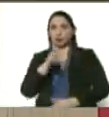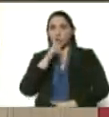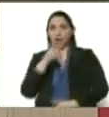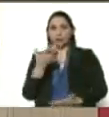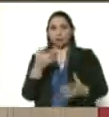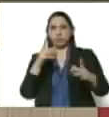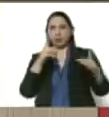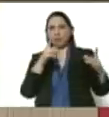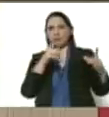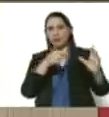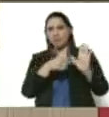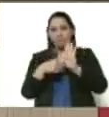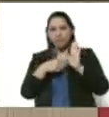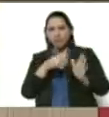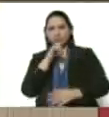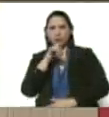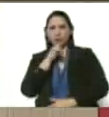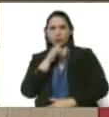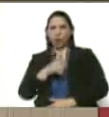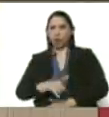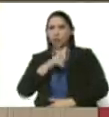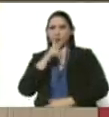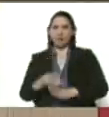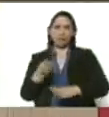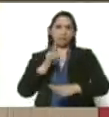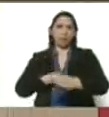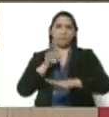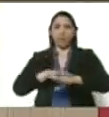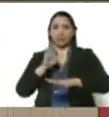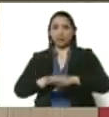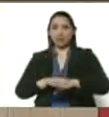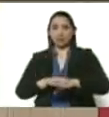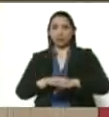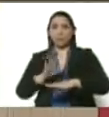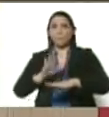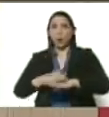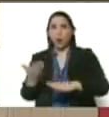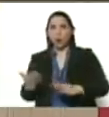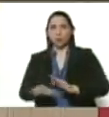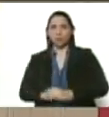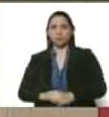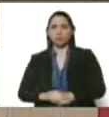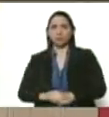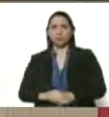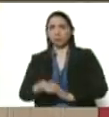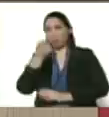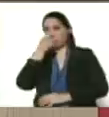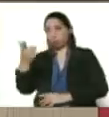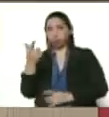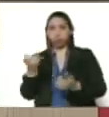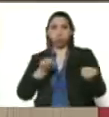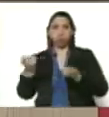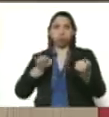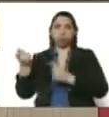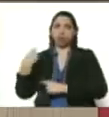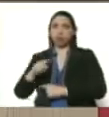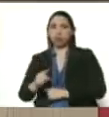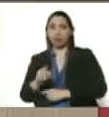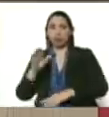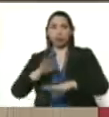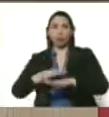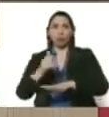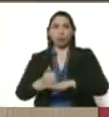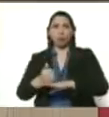imágenes dantescas de lo que está ocurriendo, justamente por la impertinencia en el control que han tenido por parte de